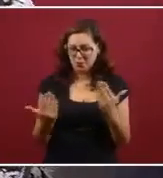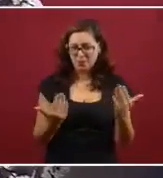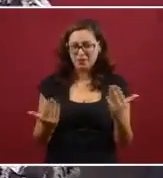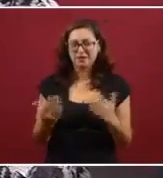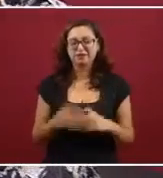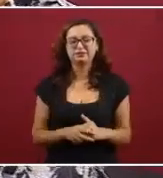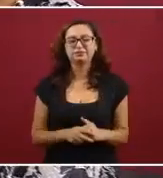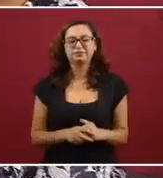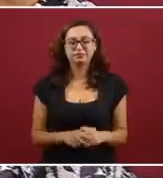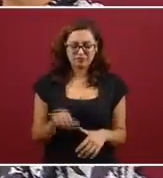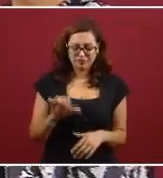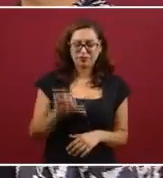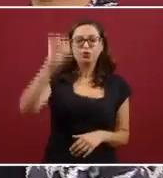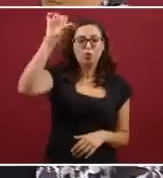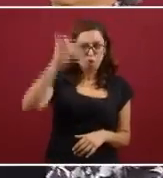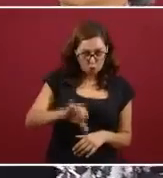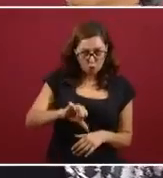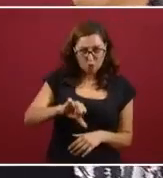hoy,